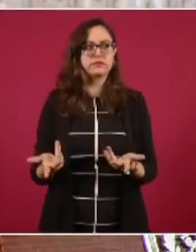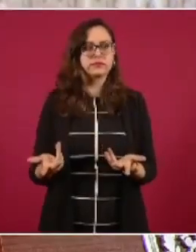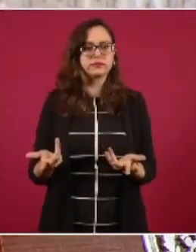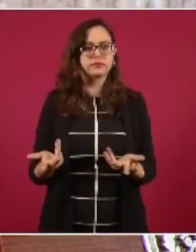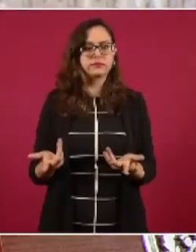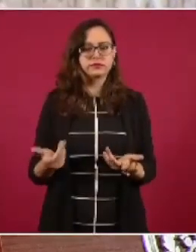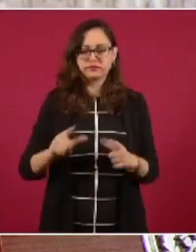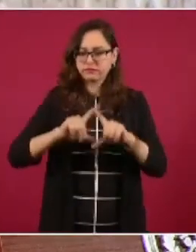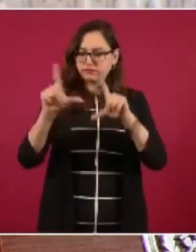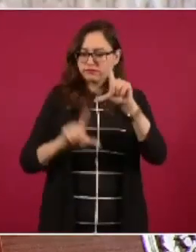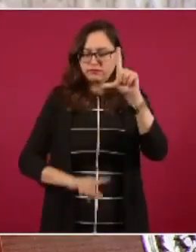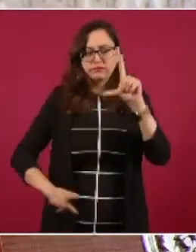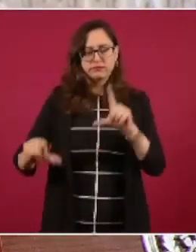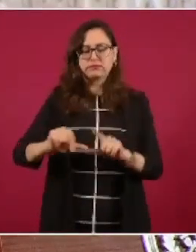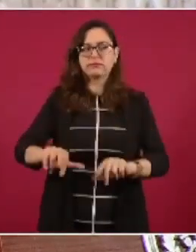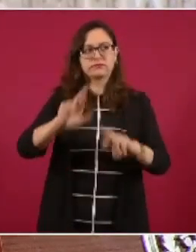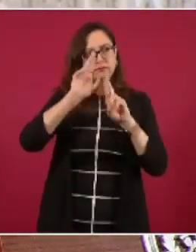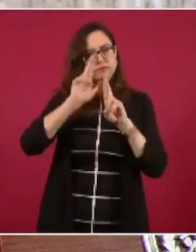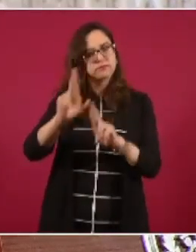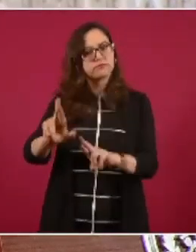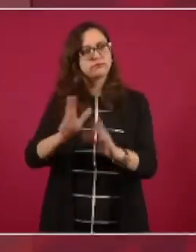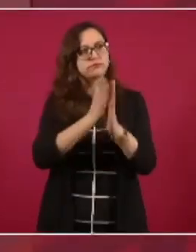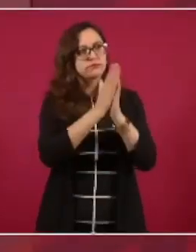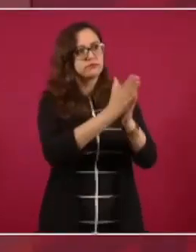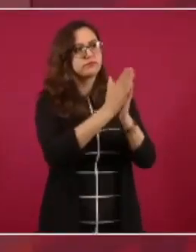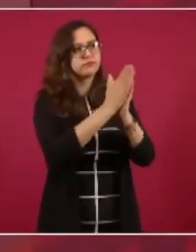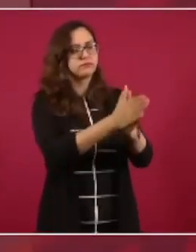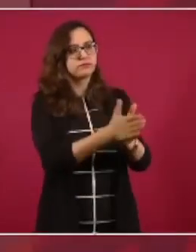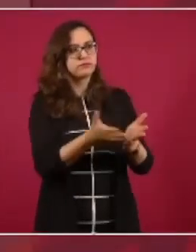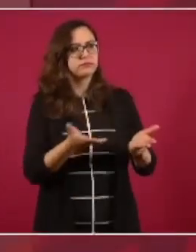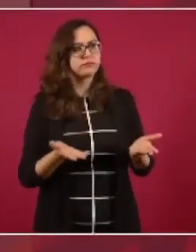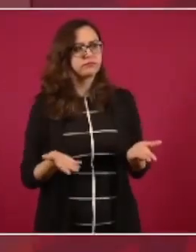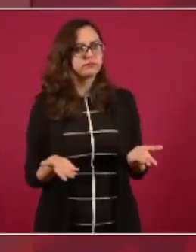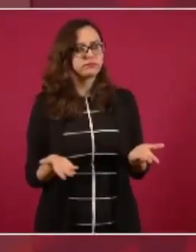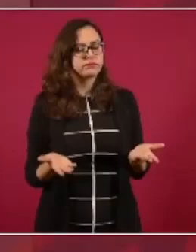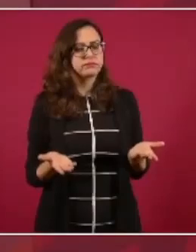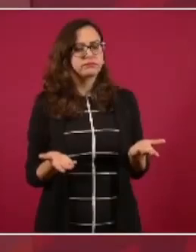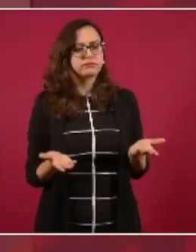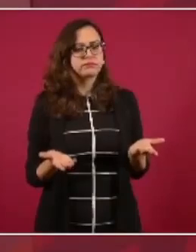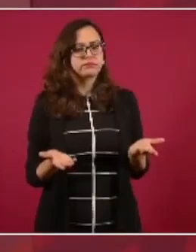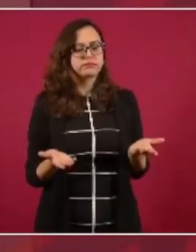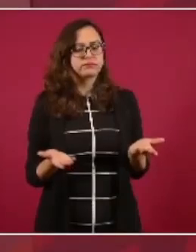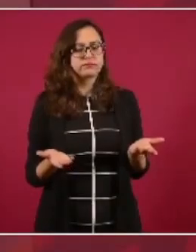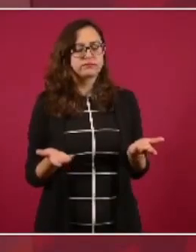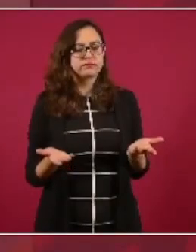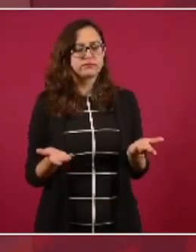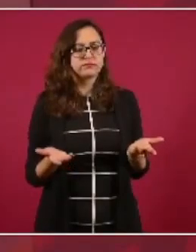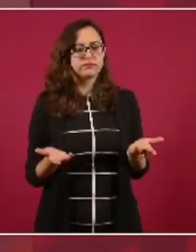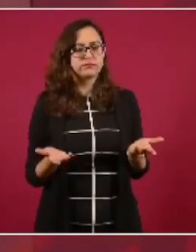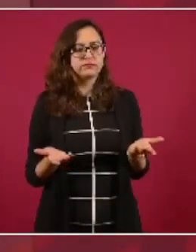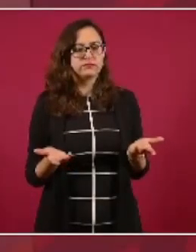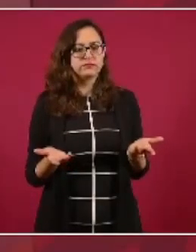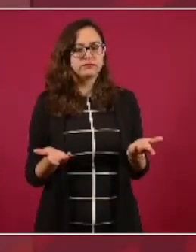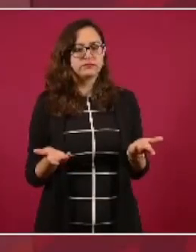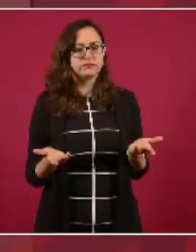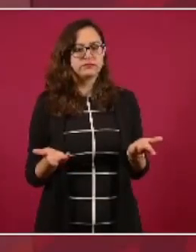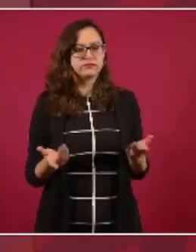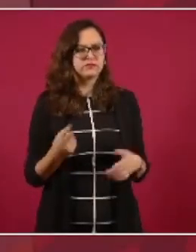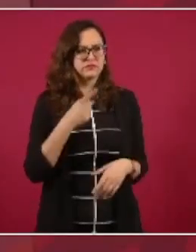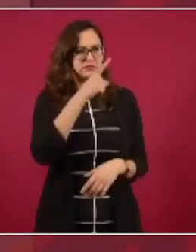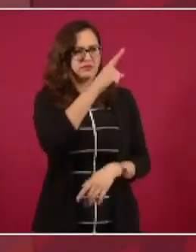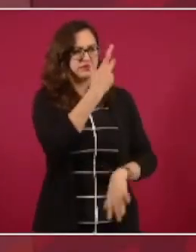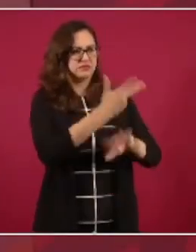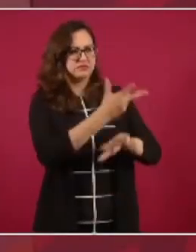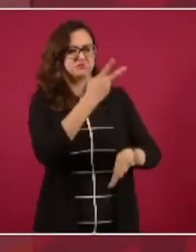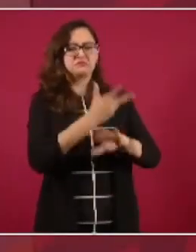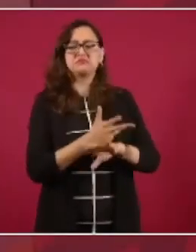la soberanía del país. ¿Cómo iba a él a decir qué corporación era buena y qué corporación